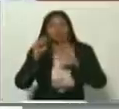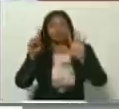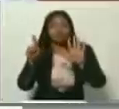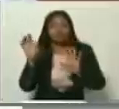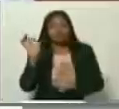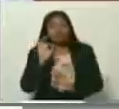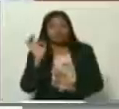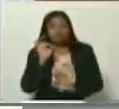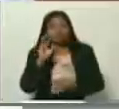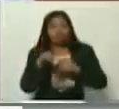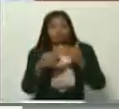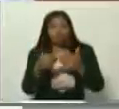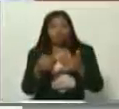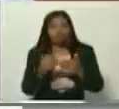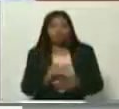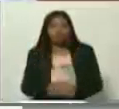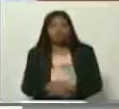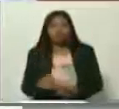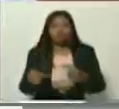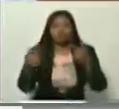37.6% con respecto al